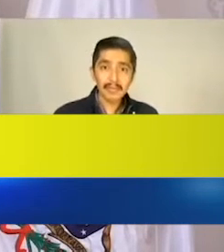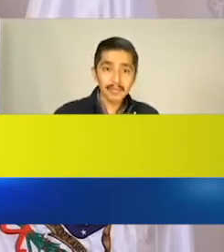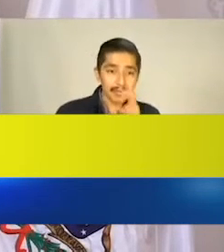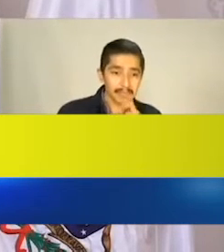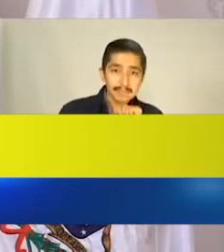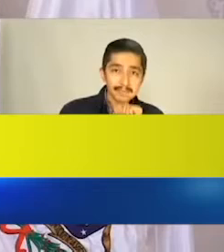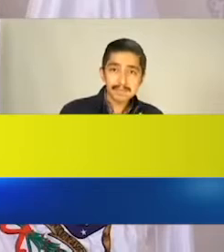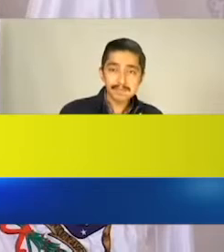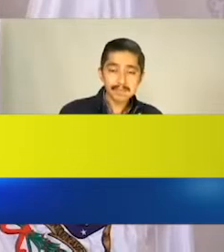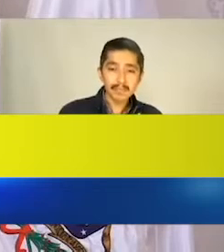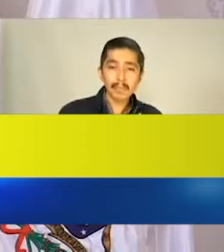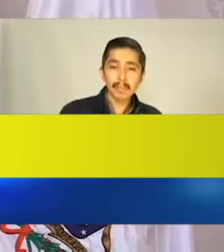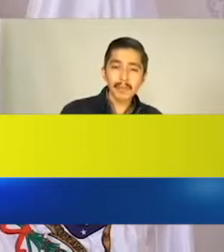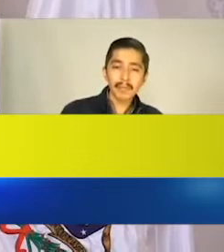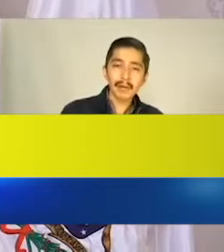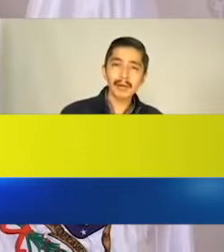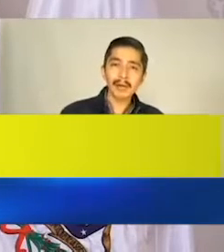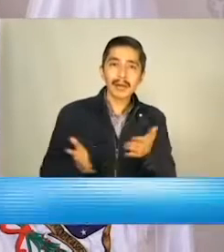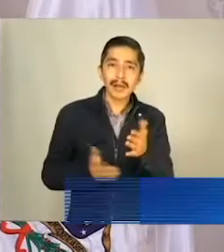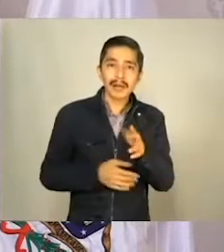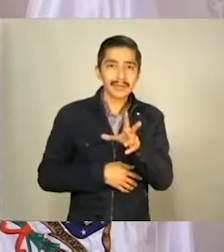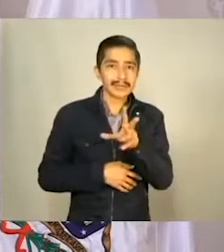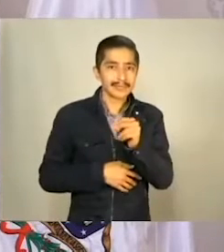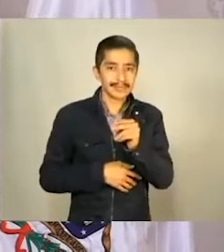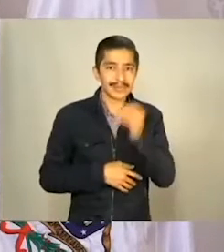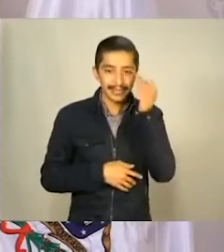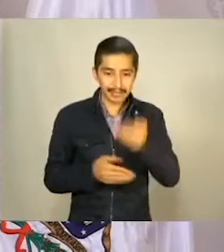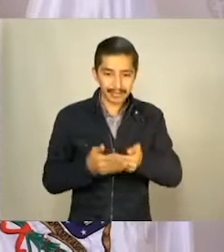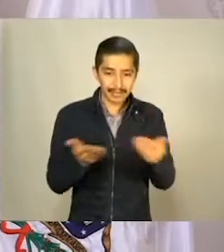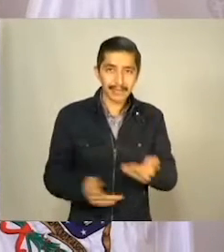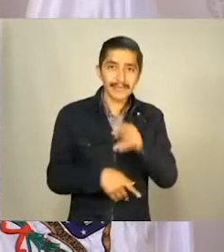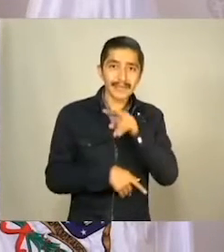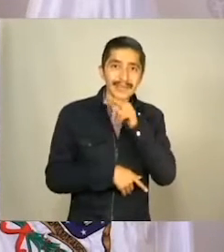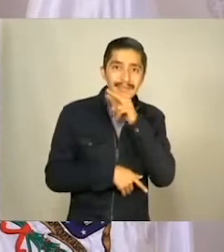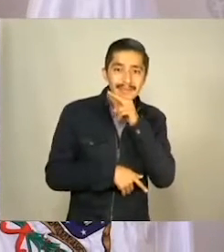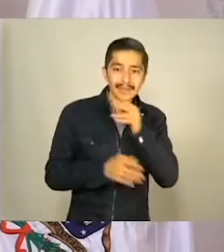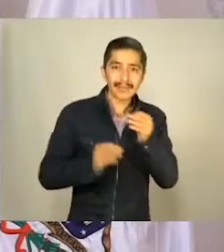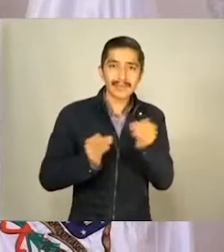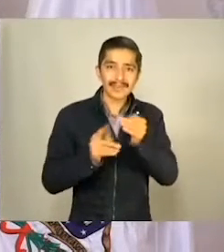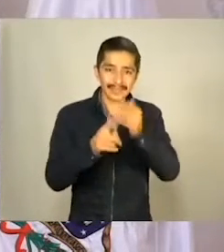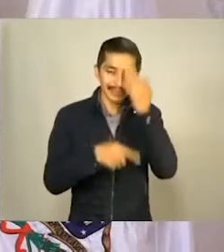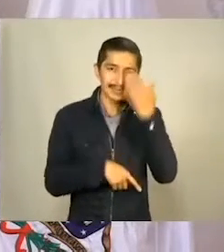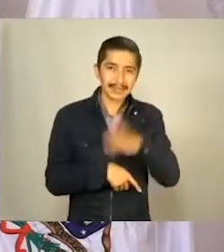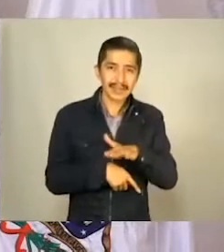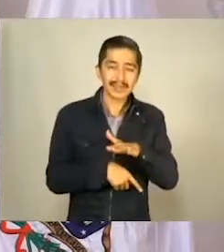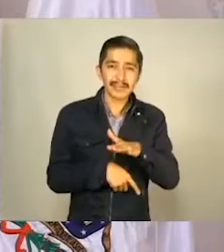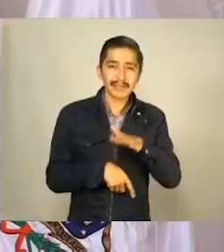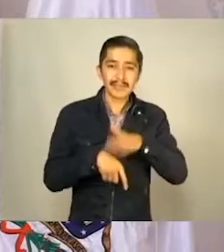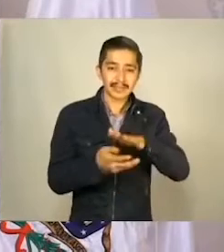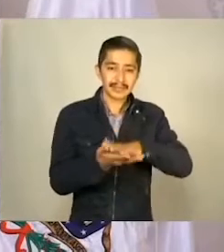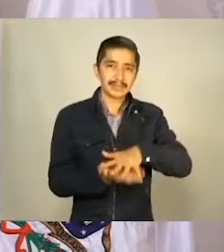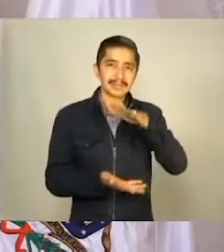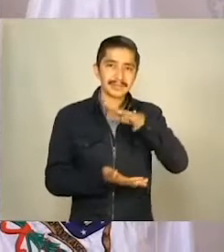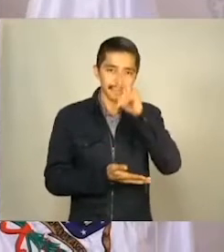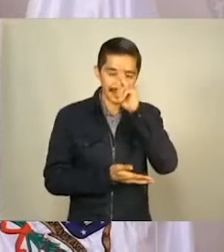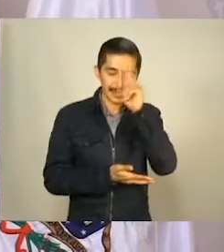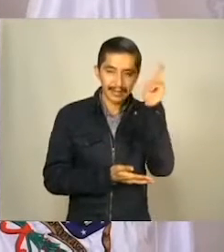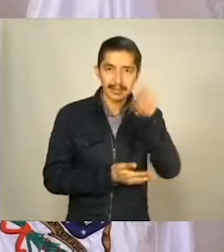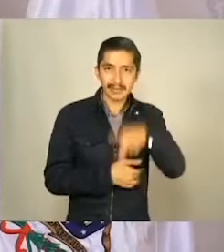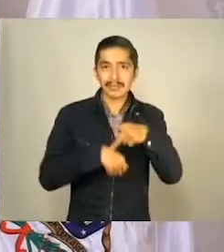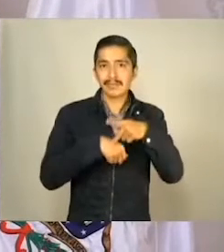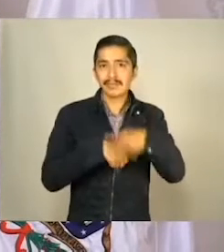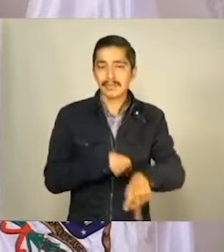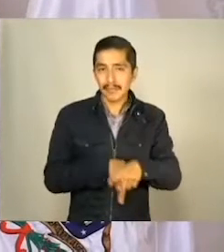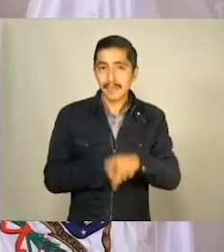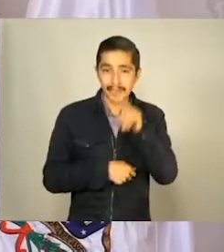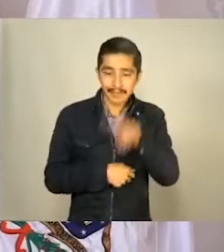en virtud de las circunstancias de la temporada, complicaciones mucho mayores. Debemos de